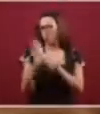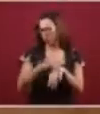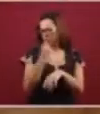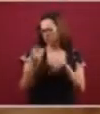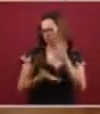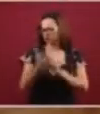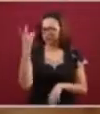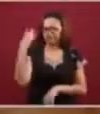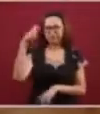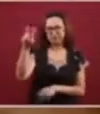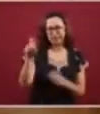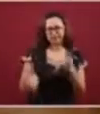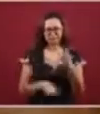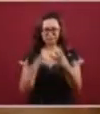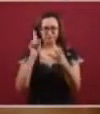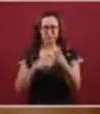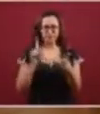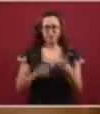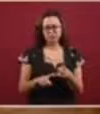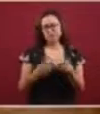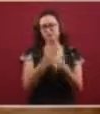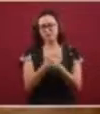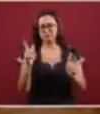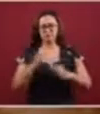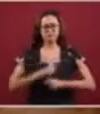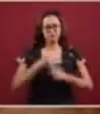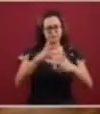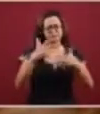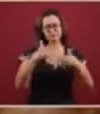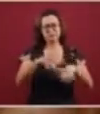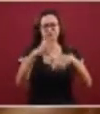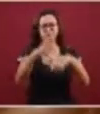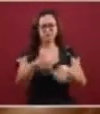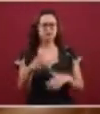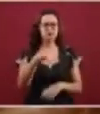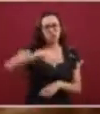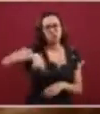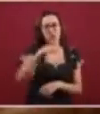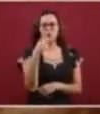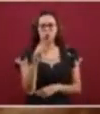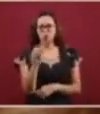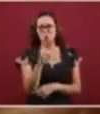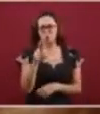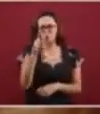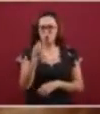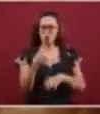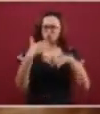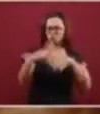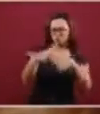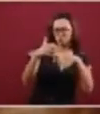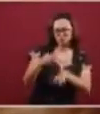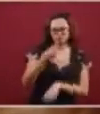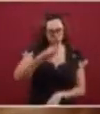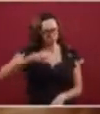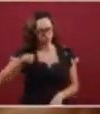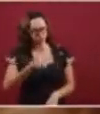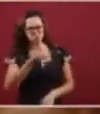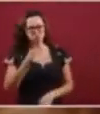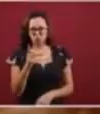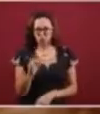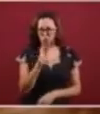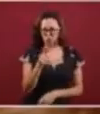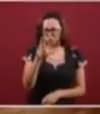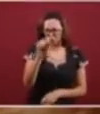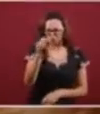presidente siempre ha hablado de que respete el derecho de manifestación, ¿por qué llamarles porros a los compañeros que se han manifestado? No creo que sea grato para